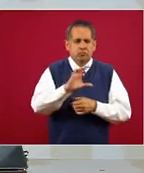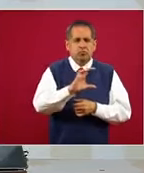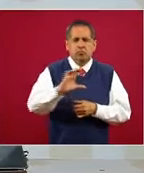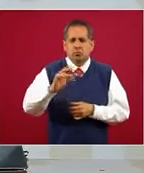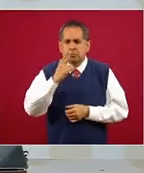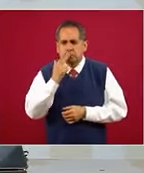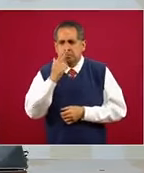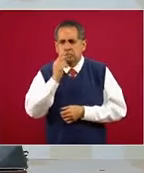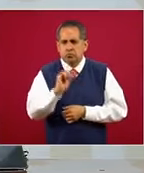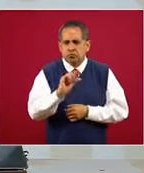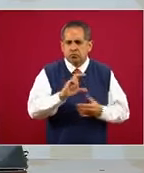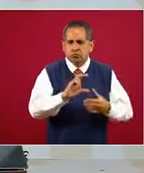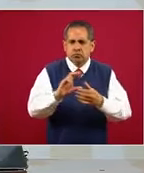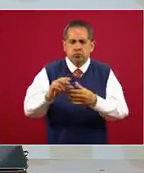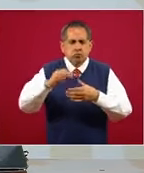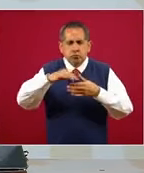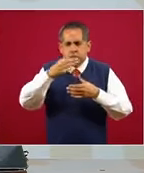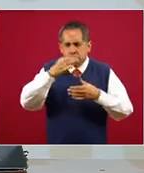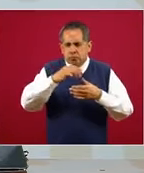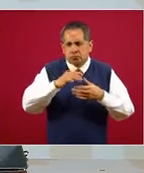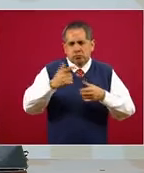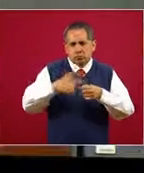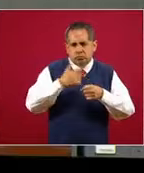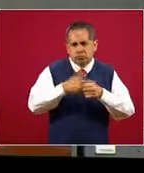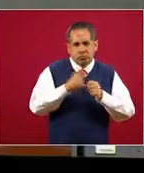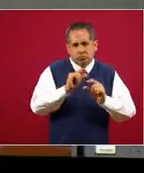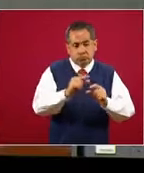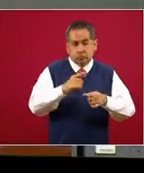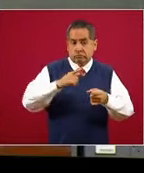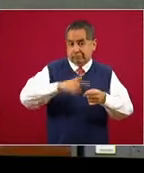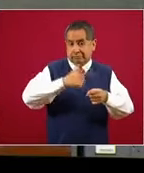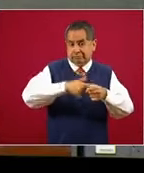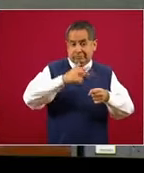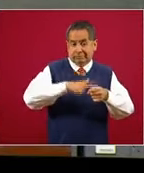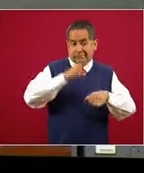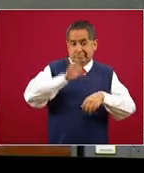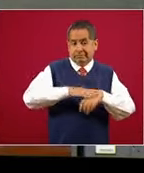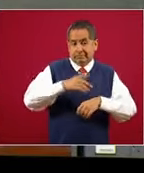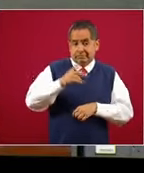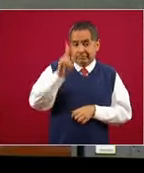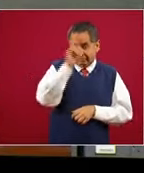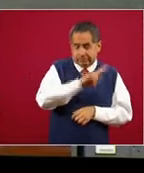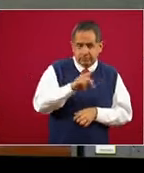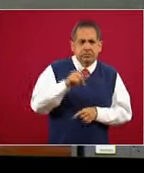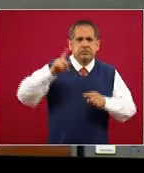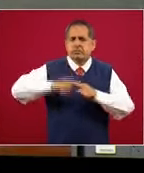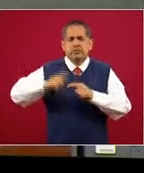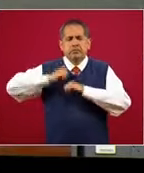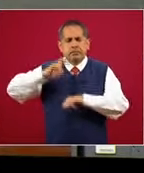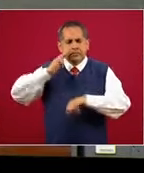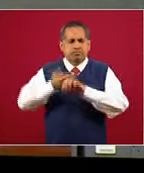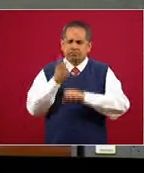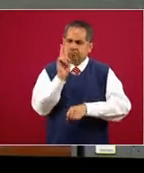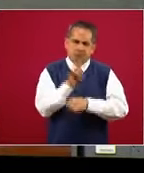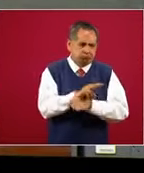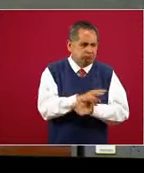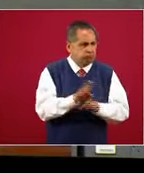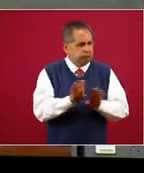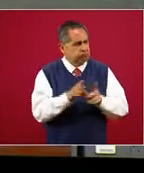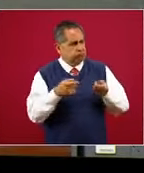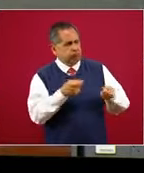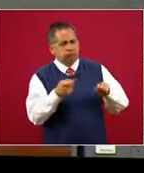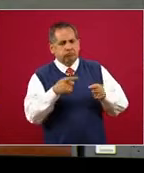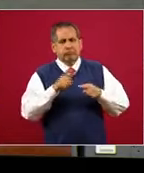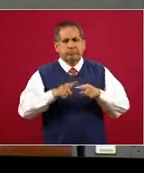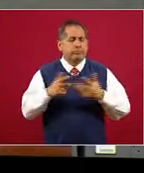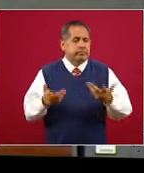menores de dulces, de palomitas, de refresco, ¿no?, sobre todo, que es de las bebidas azucaradas. ¿A quién le corresponde esta